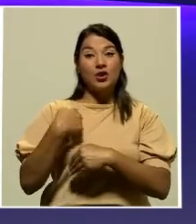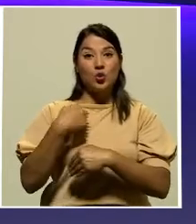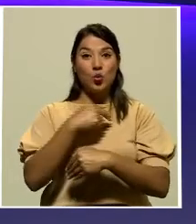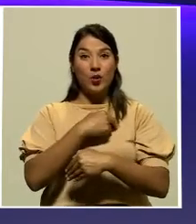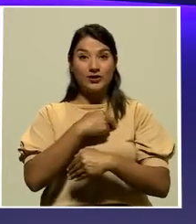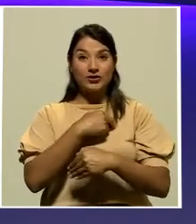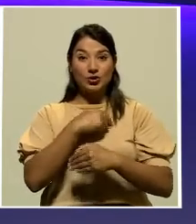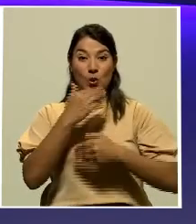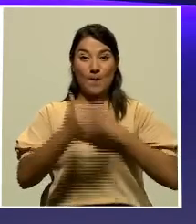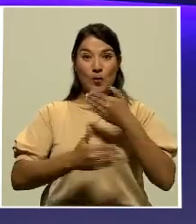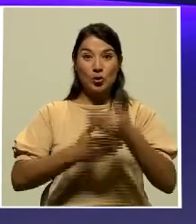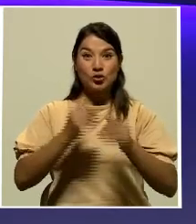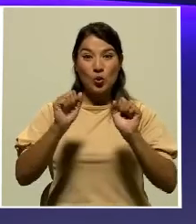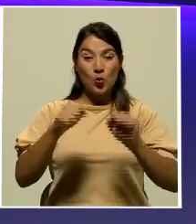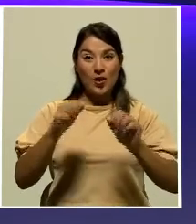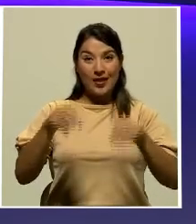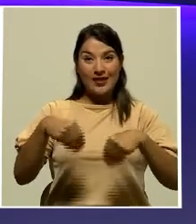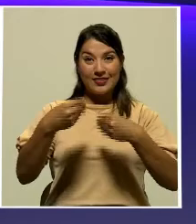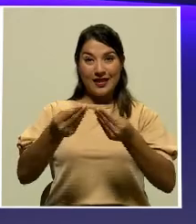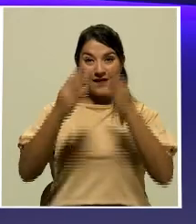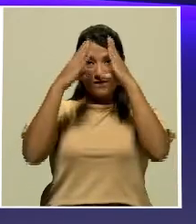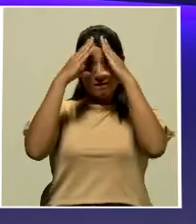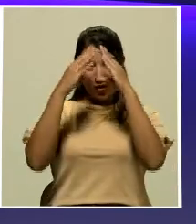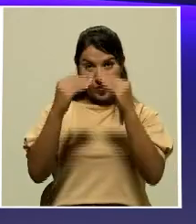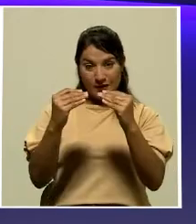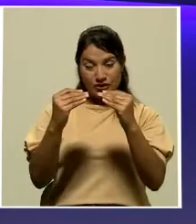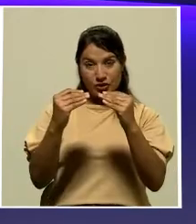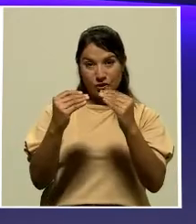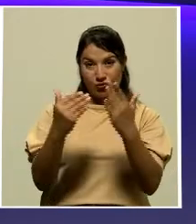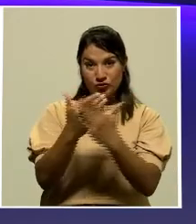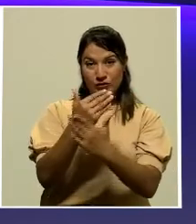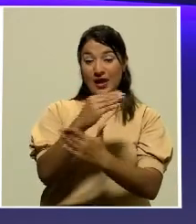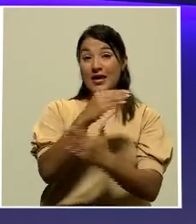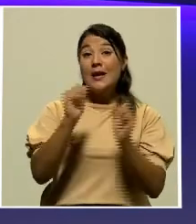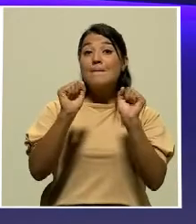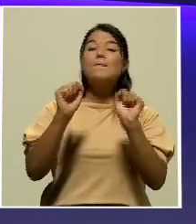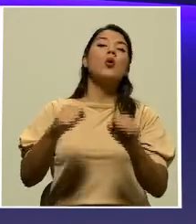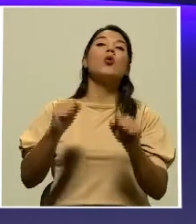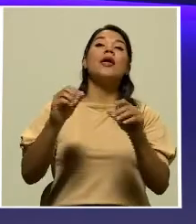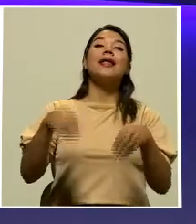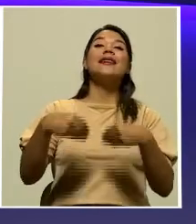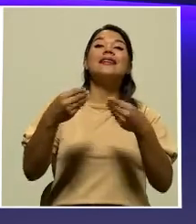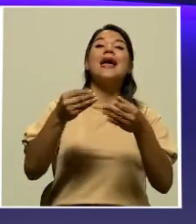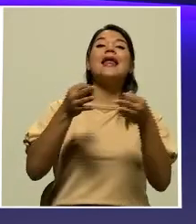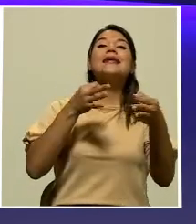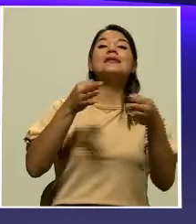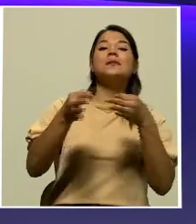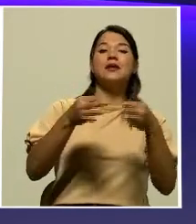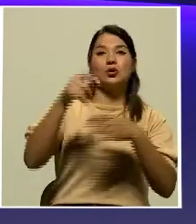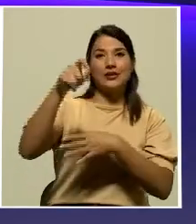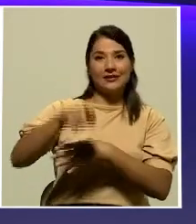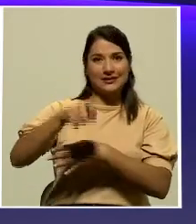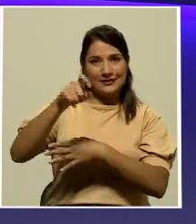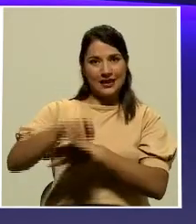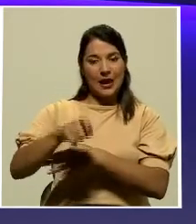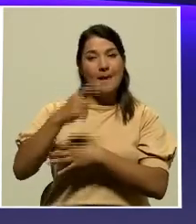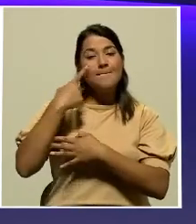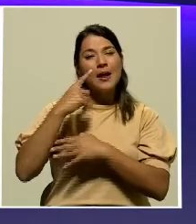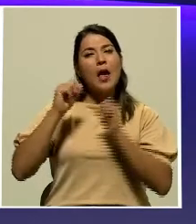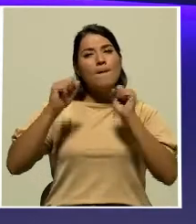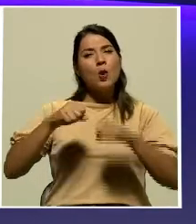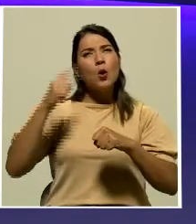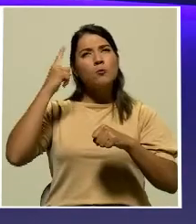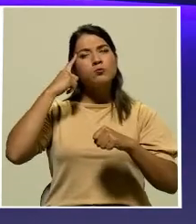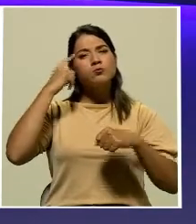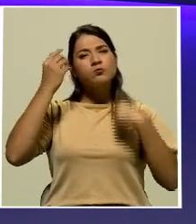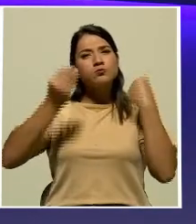de mantenerlos informados y además de aportar el contexto necesario para pensar